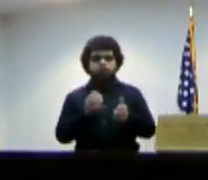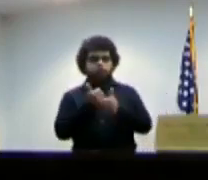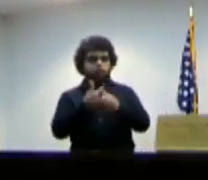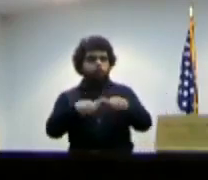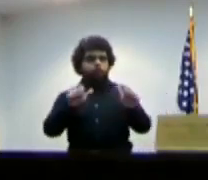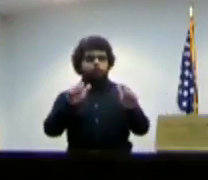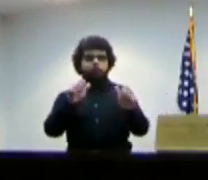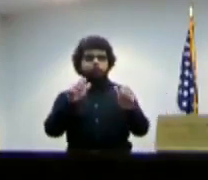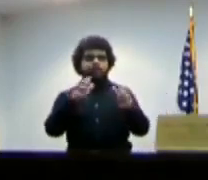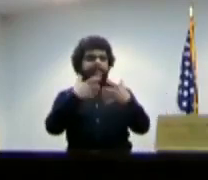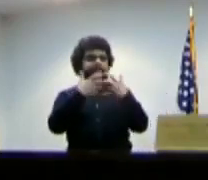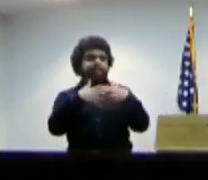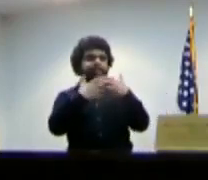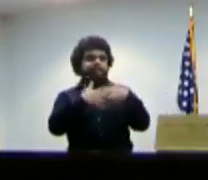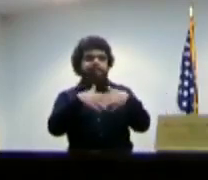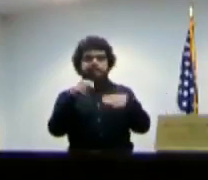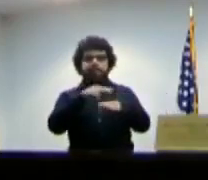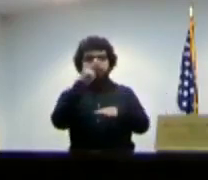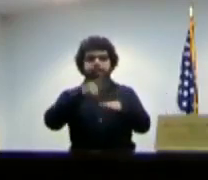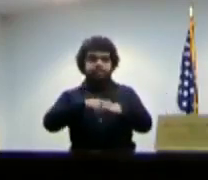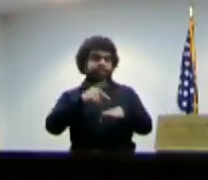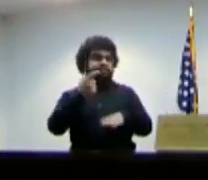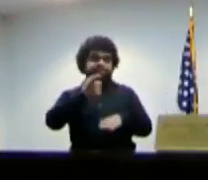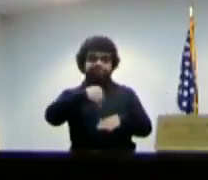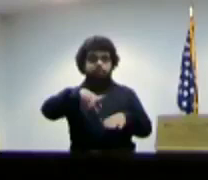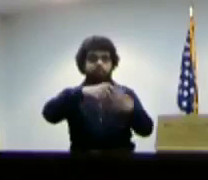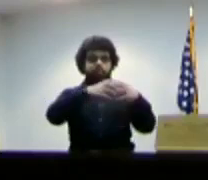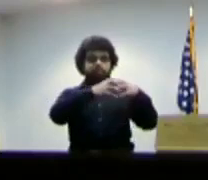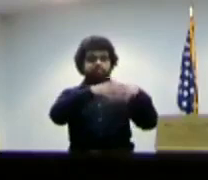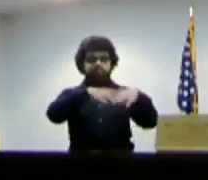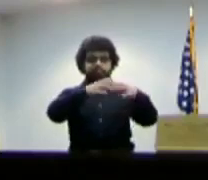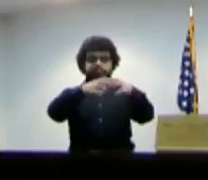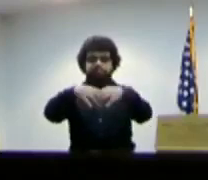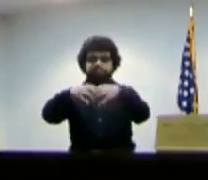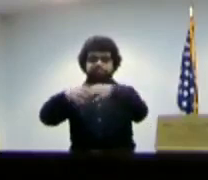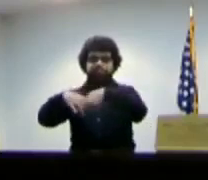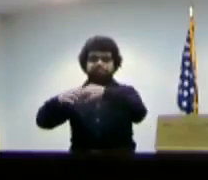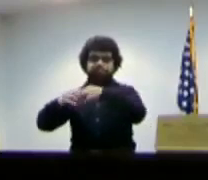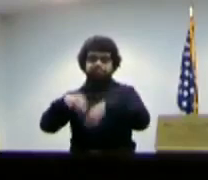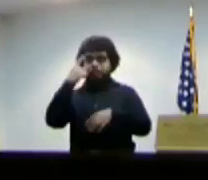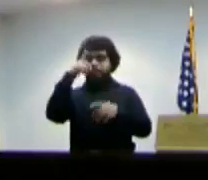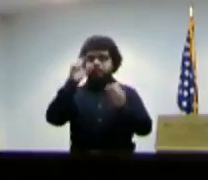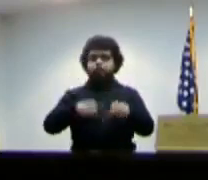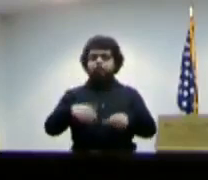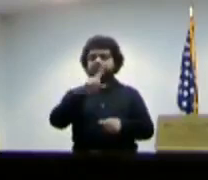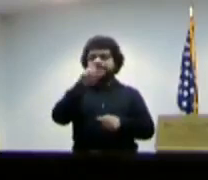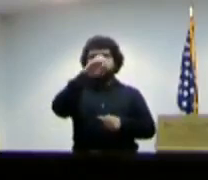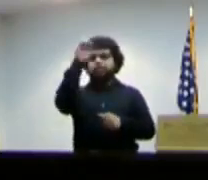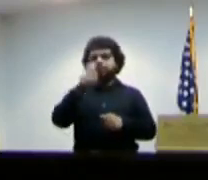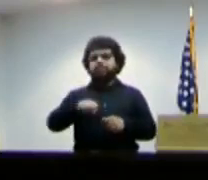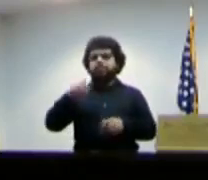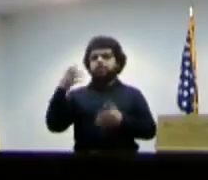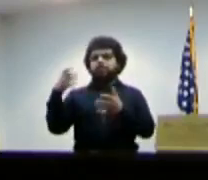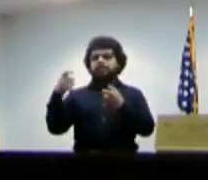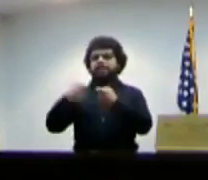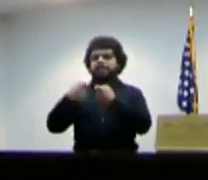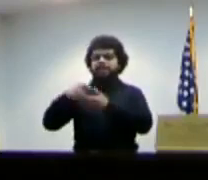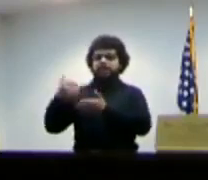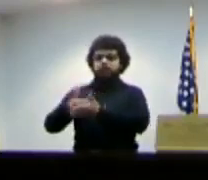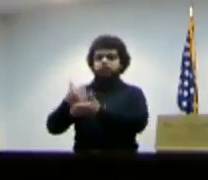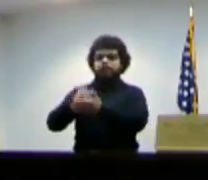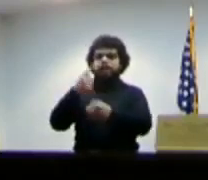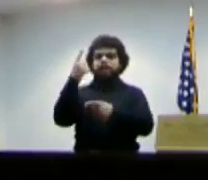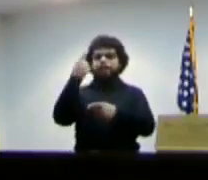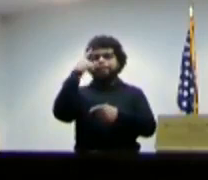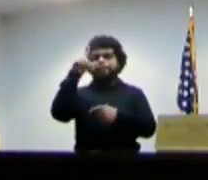convencional va a desaparecer eventualmente para poder llegar a la meta del 100% para el 2050. Ahora, todo esto está establecido ahí. Es decir, que